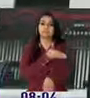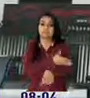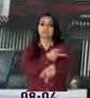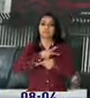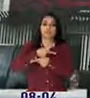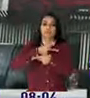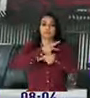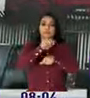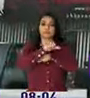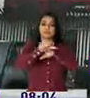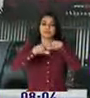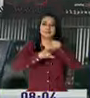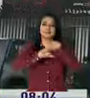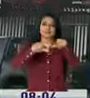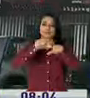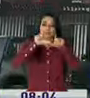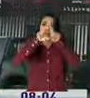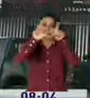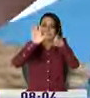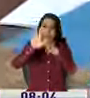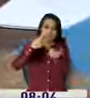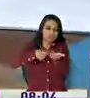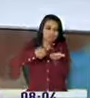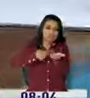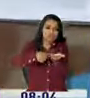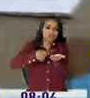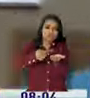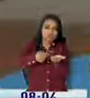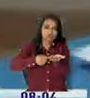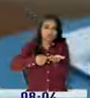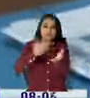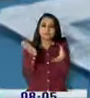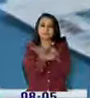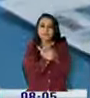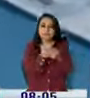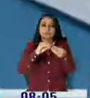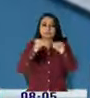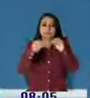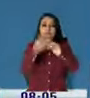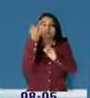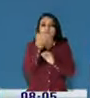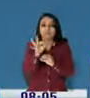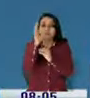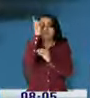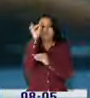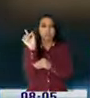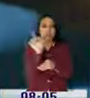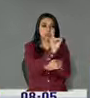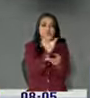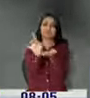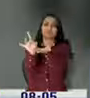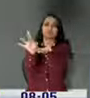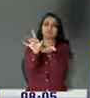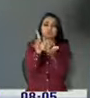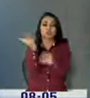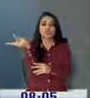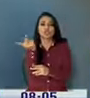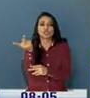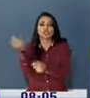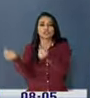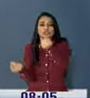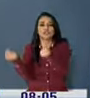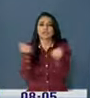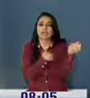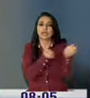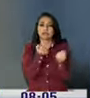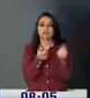Consejo Administrativo de la cooperativa, que a través de acta número 19 resolvieron expulsar a los dos conductores con